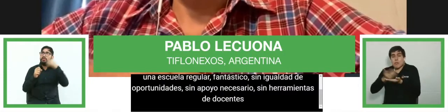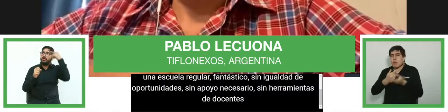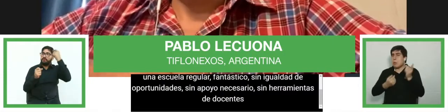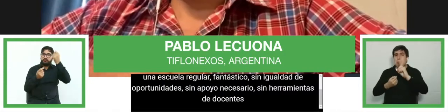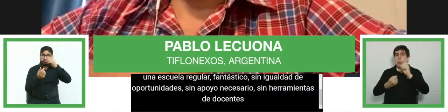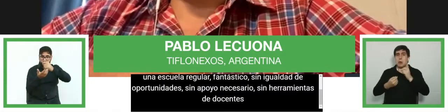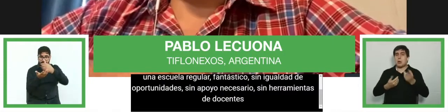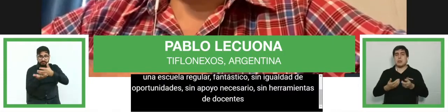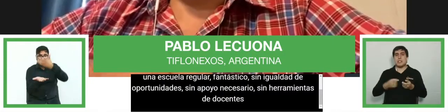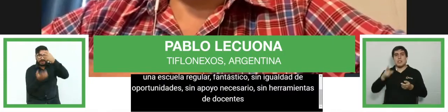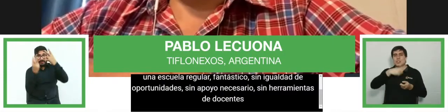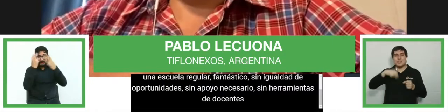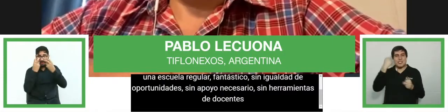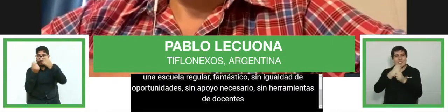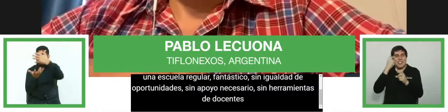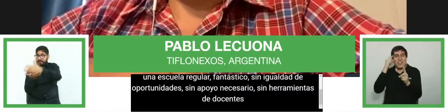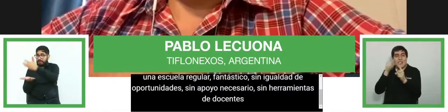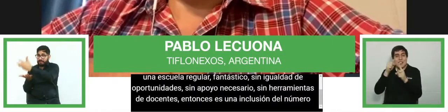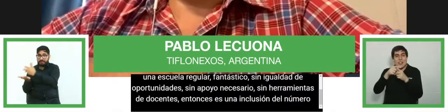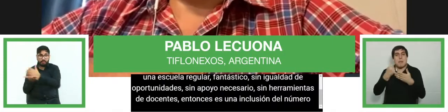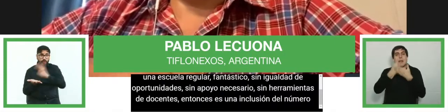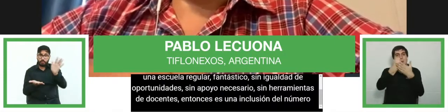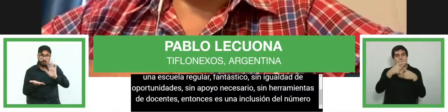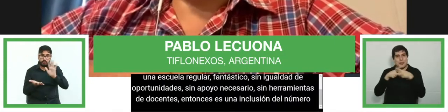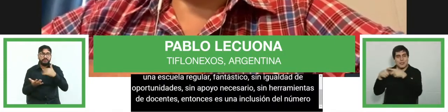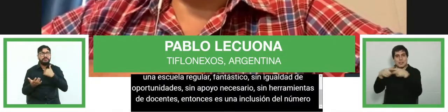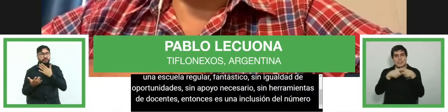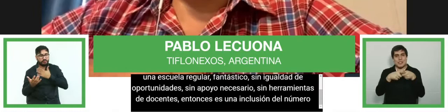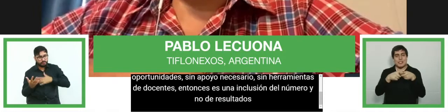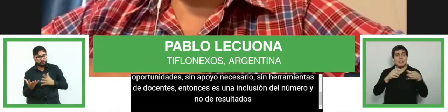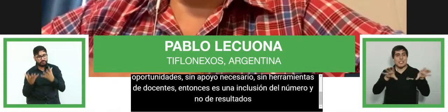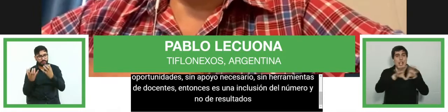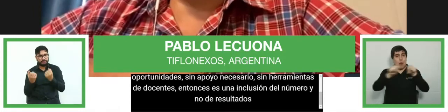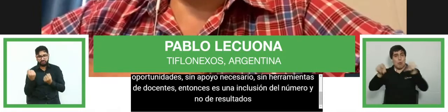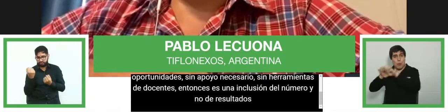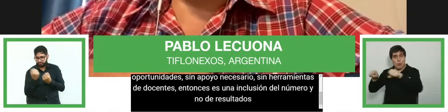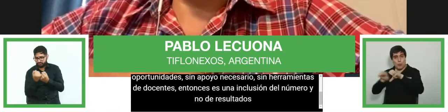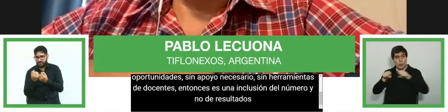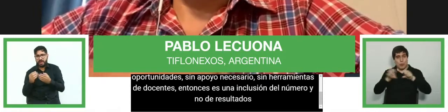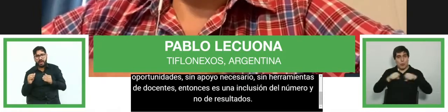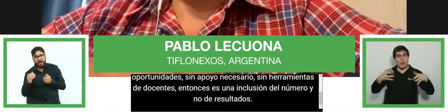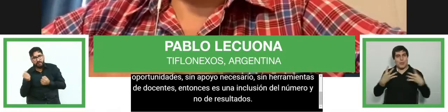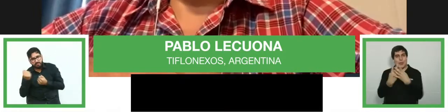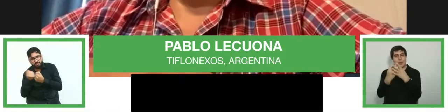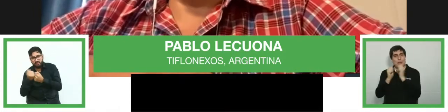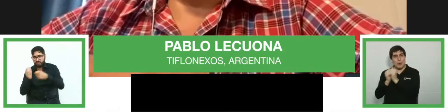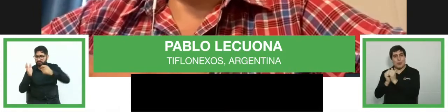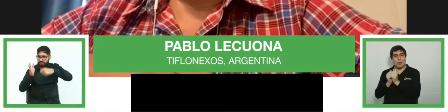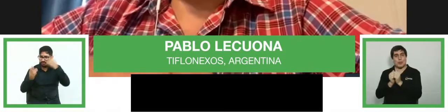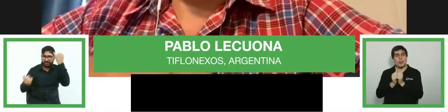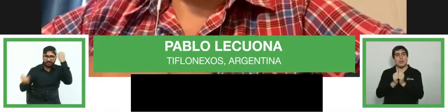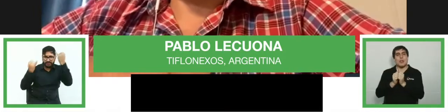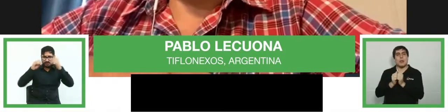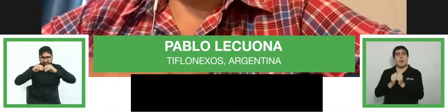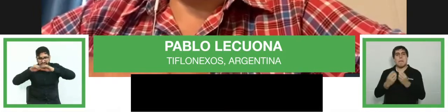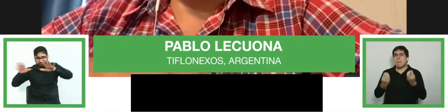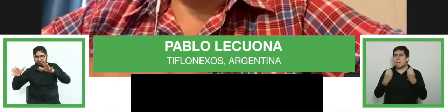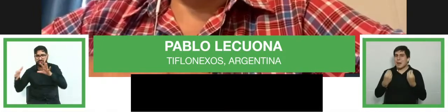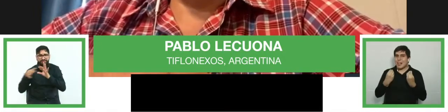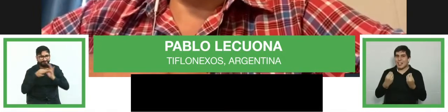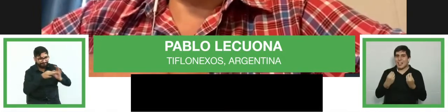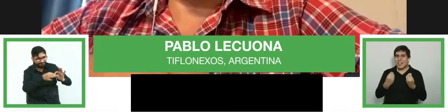visual, se ha centrado en generar las alianzas, los mecanismos, las redes para lograr